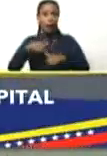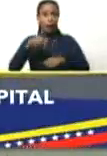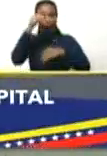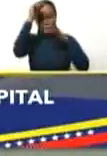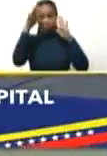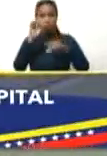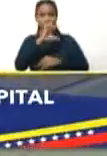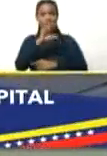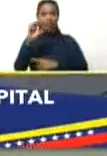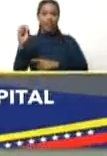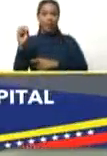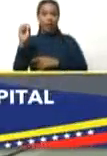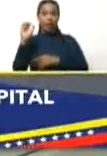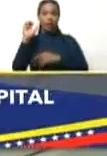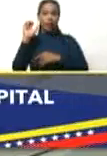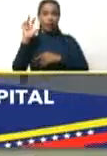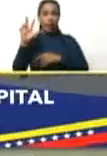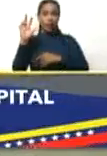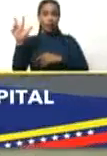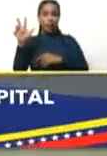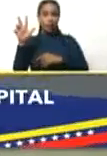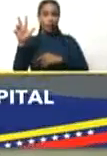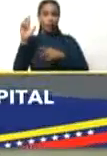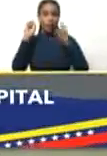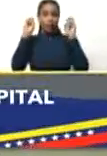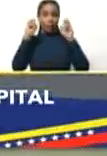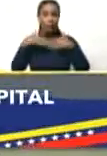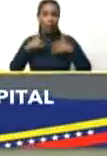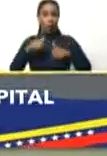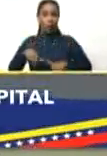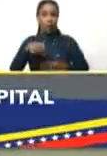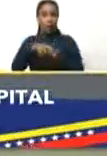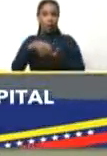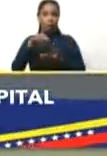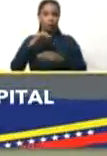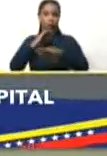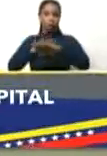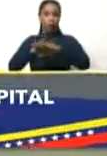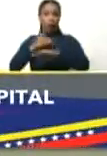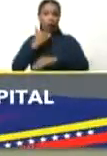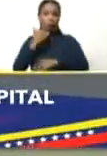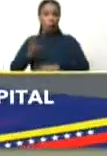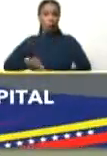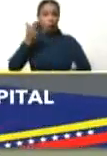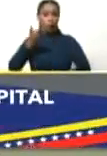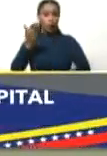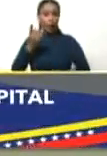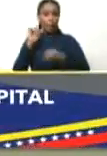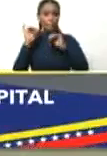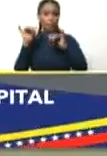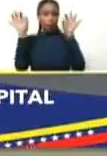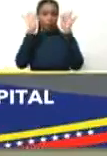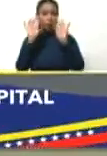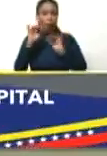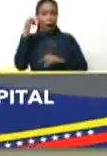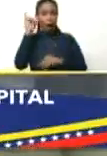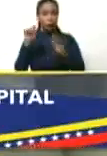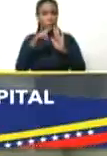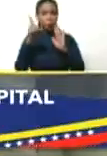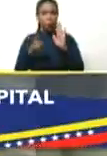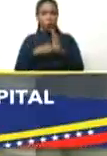de 333 casos de salud del estado reportados a través de esta valiosa herramienta. De la misma manera, tenemos un total